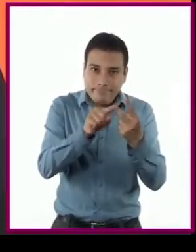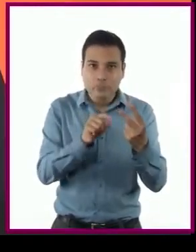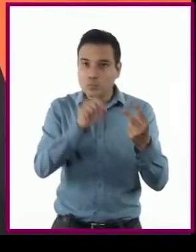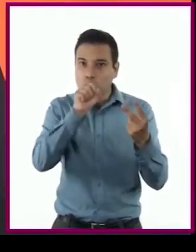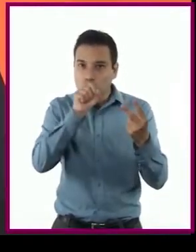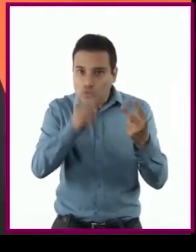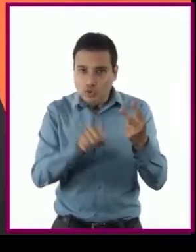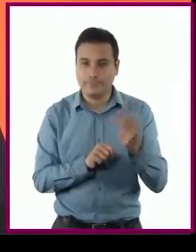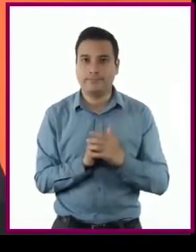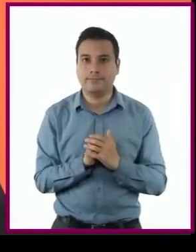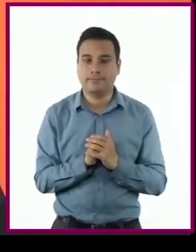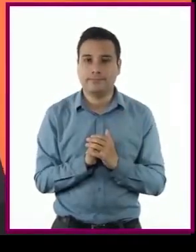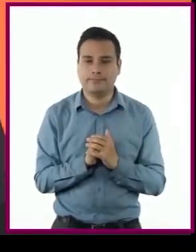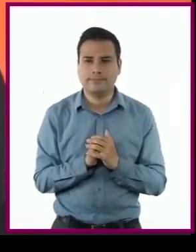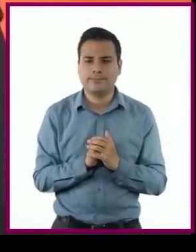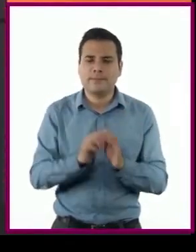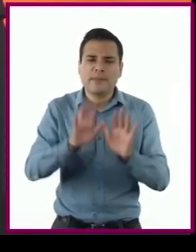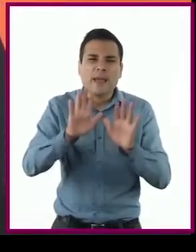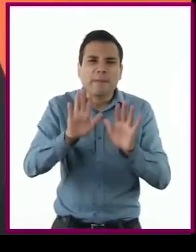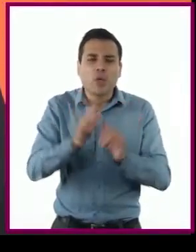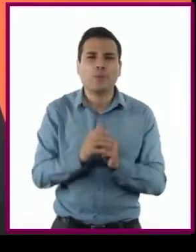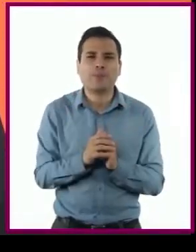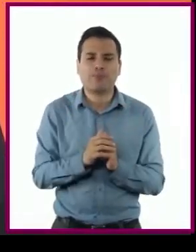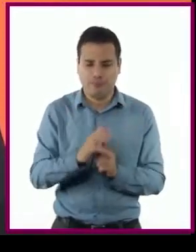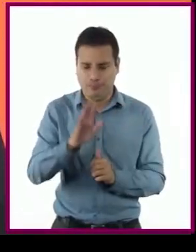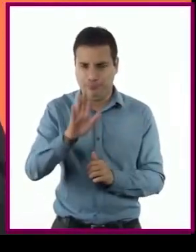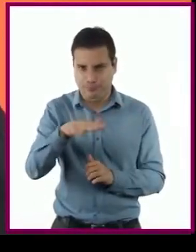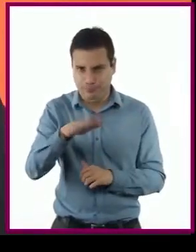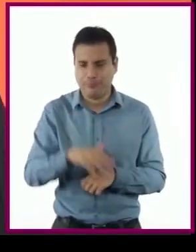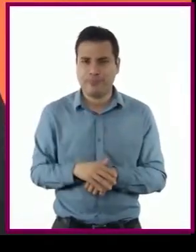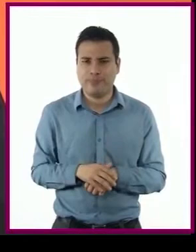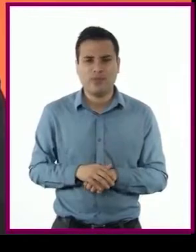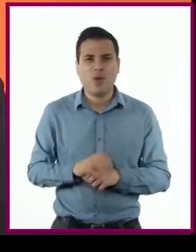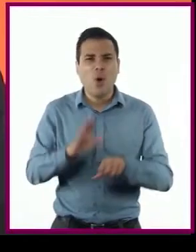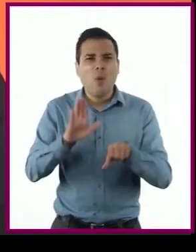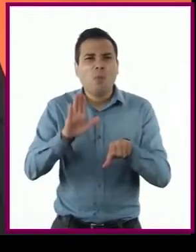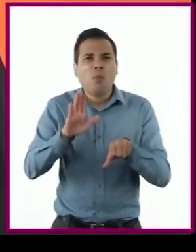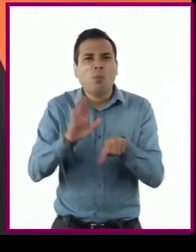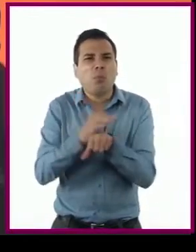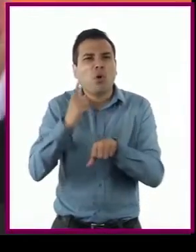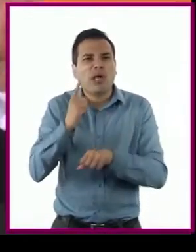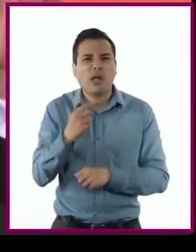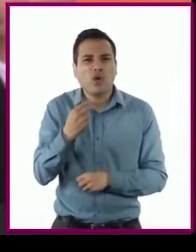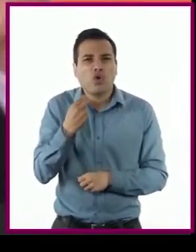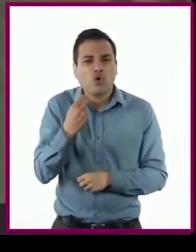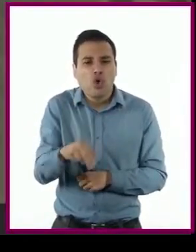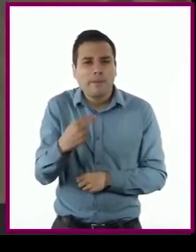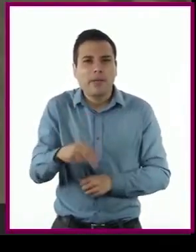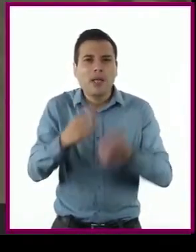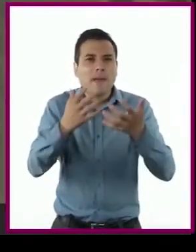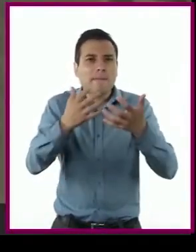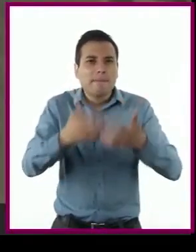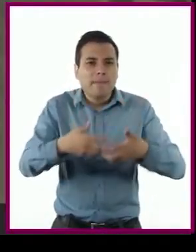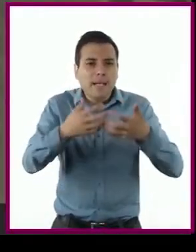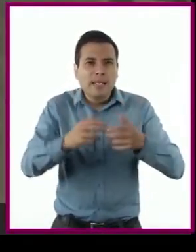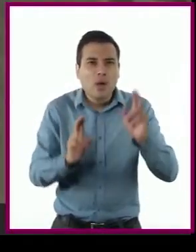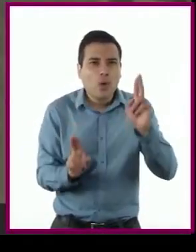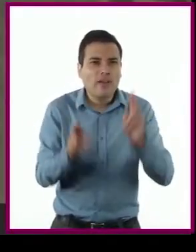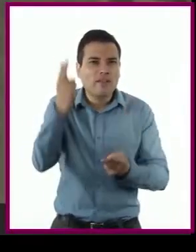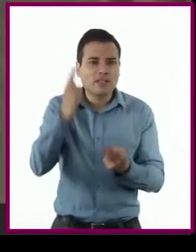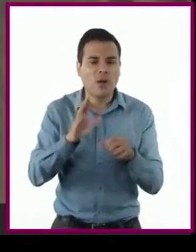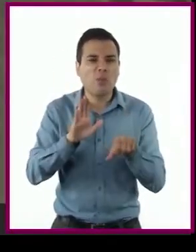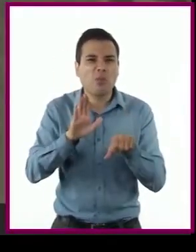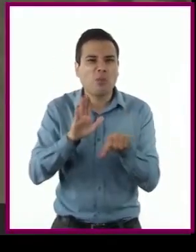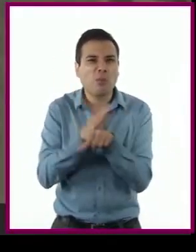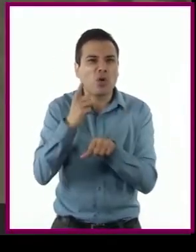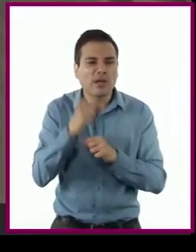requisitos. Pero, maestro Turing, ¿por qué la llamó máquina universal?